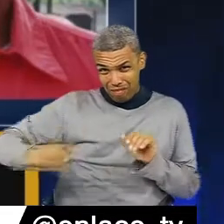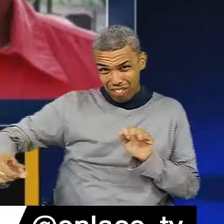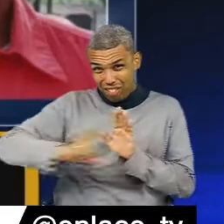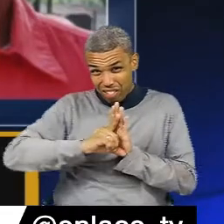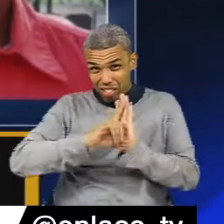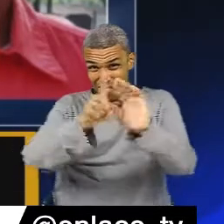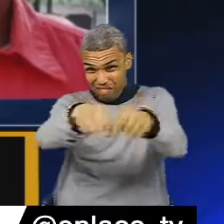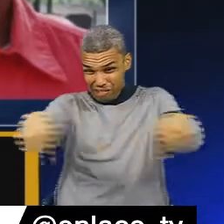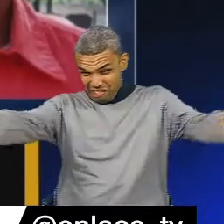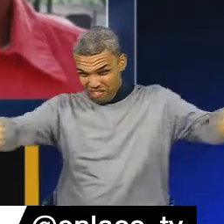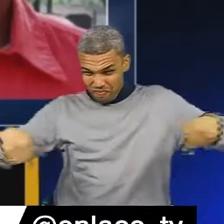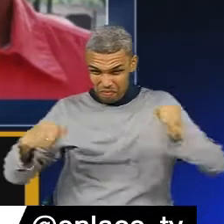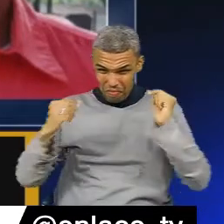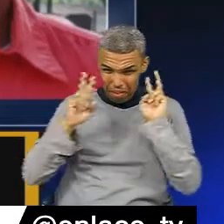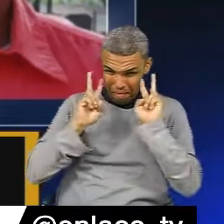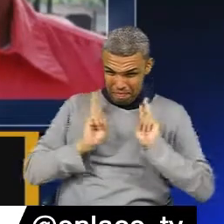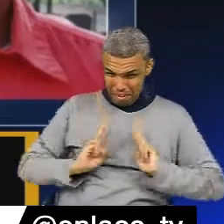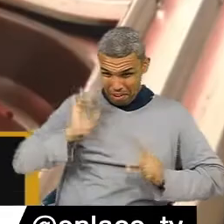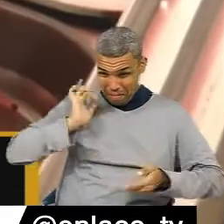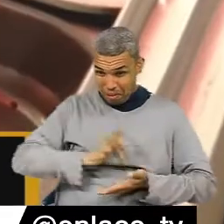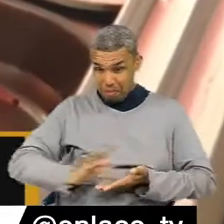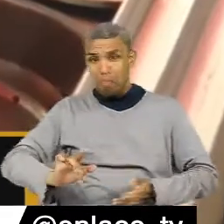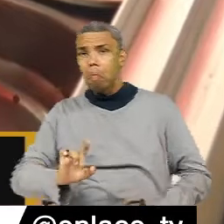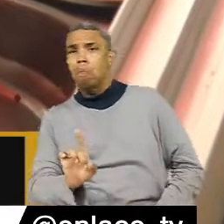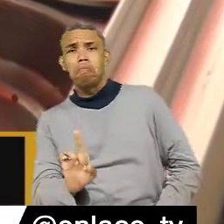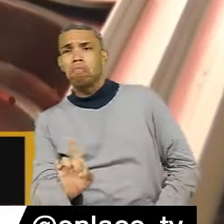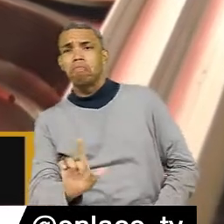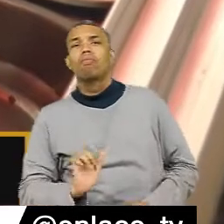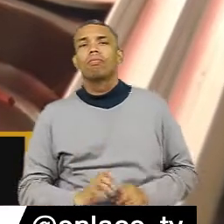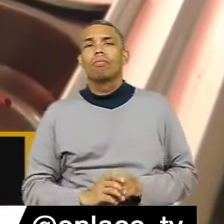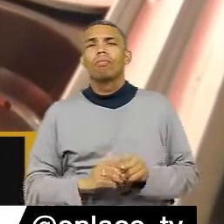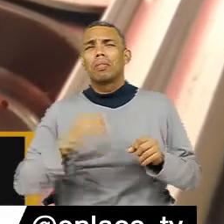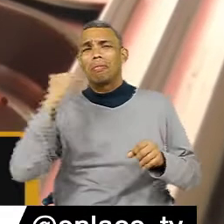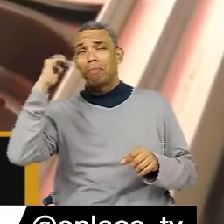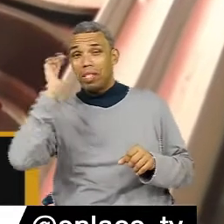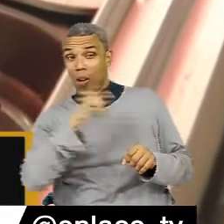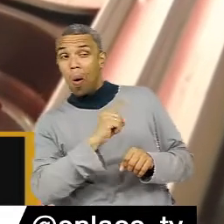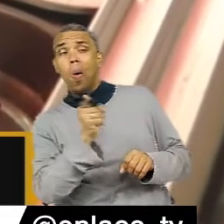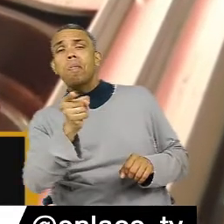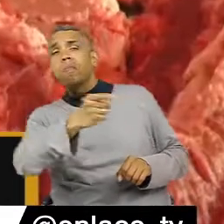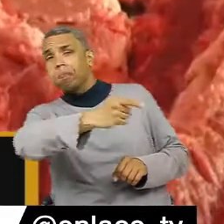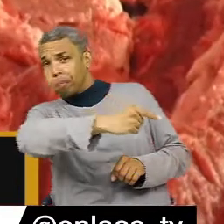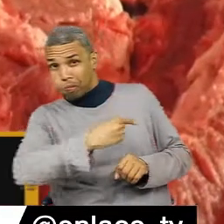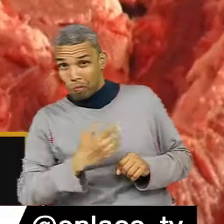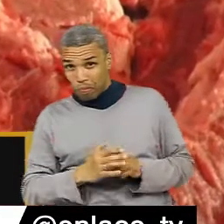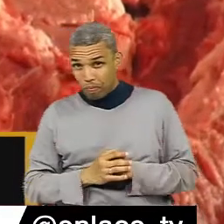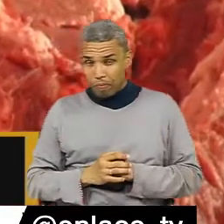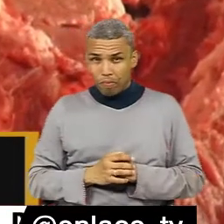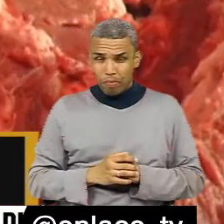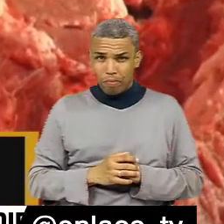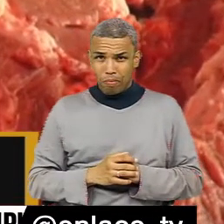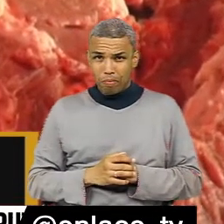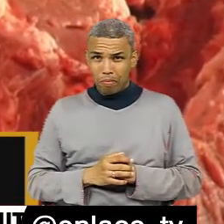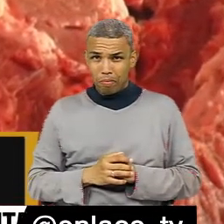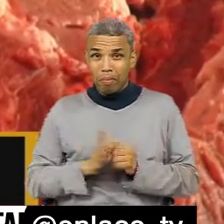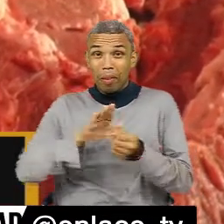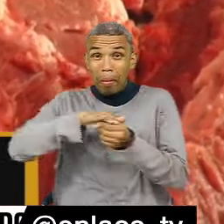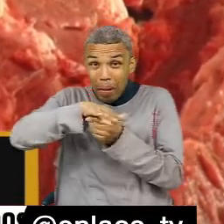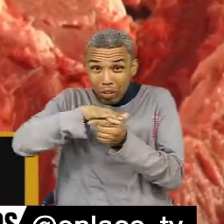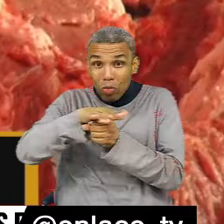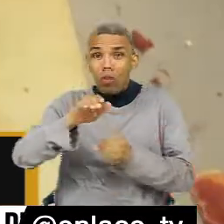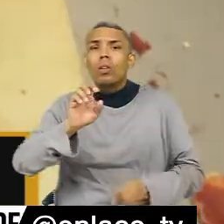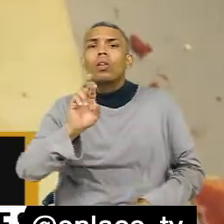casas están beneficiando. Si nos encontramos con una situación bastante incómoda, en el barrio Ramaral, que queda